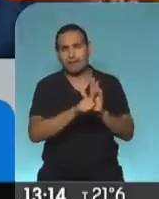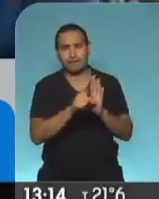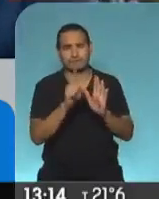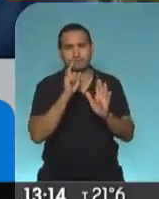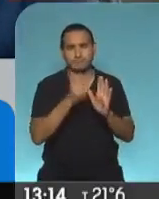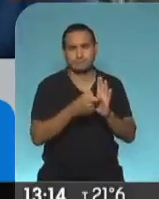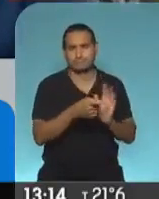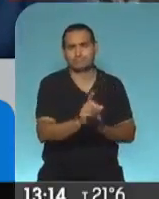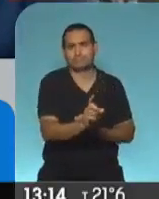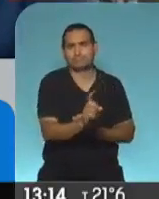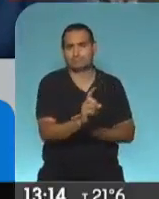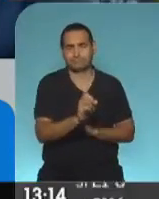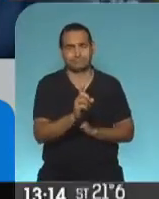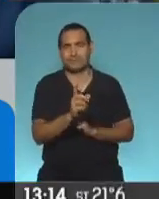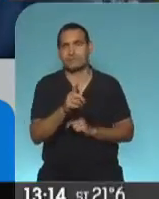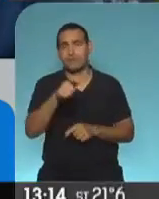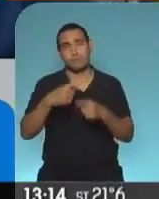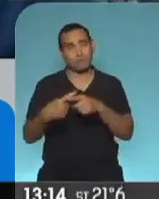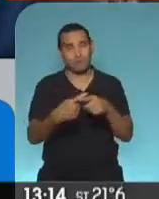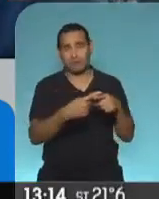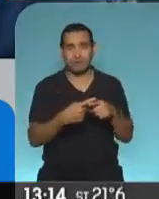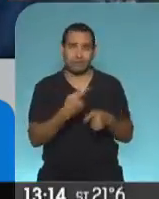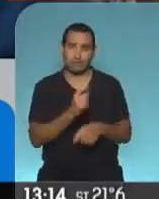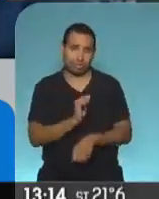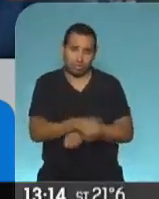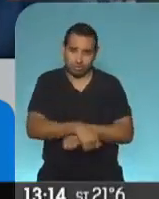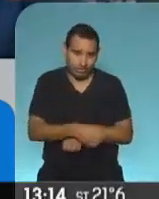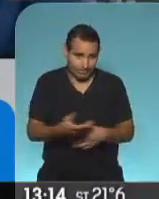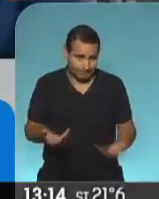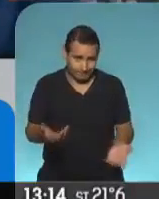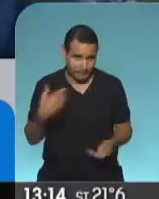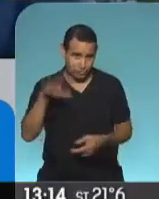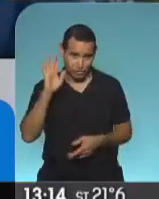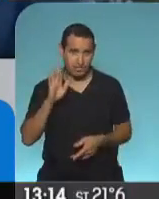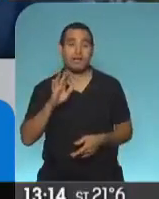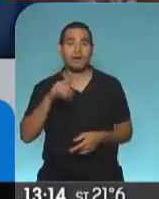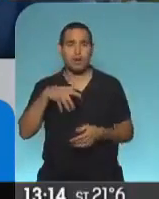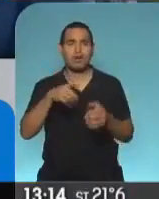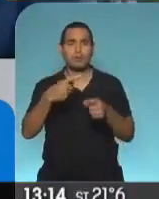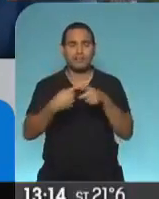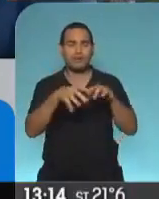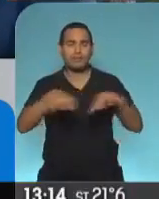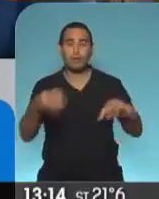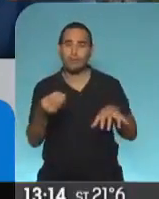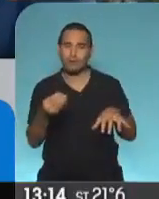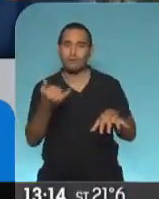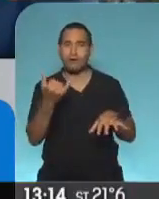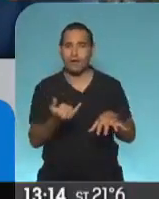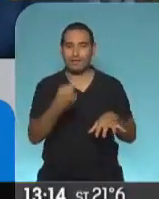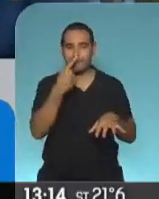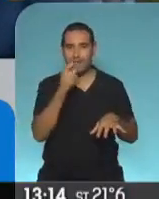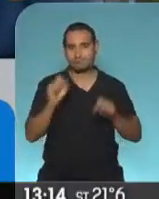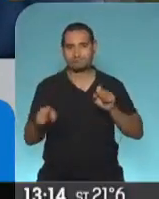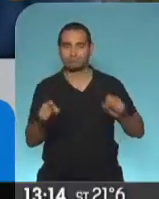que lamentablemente a la mayoría de los políticos les importa bastante poco. Lo que genera división política es cuando se afectan intereses. Y